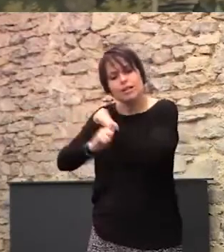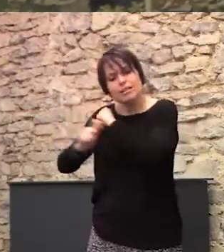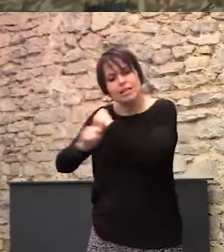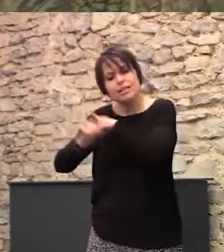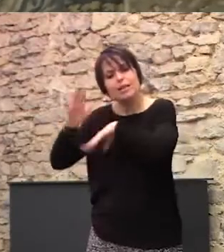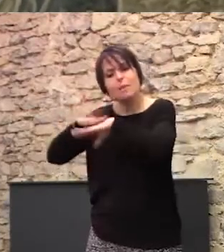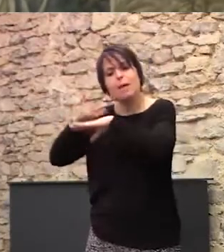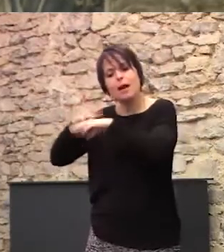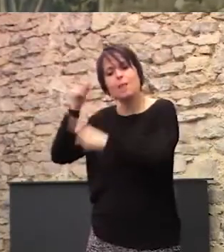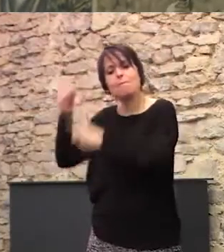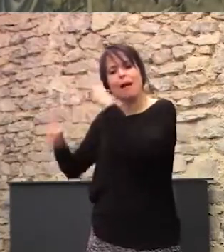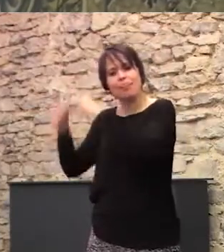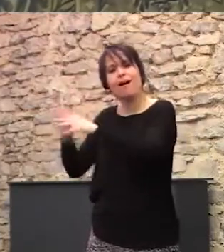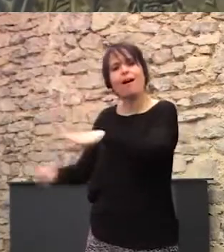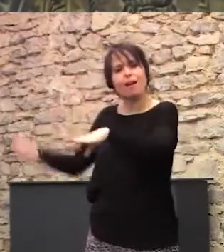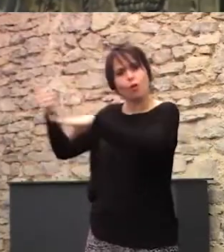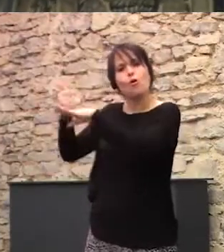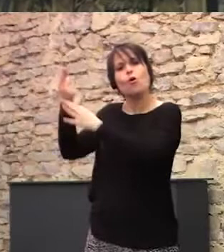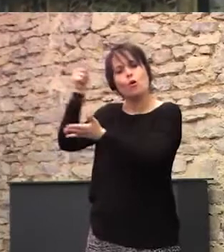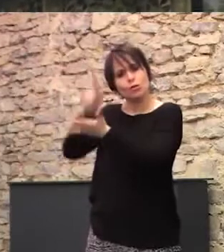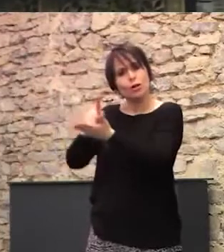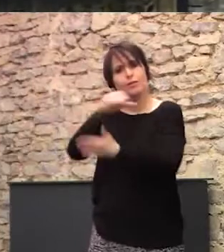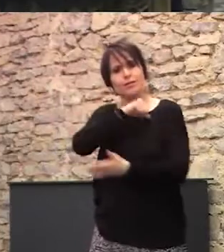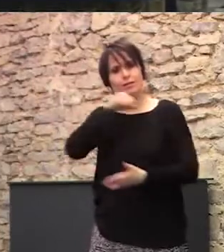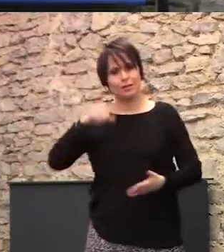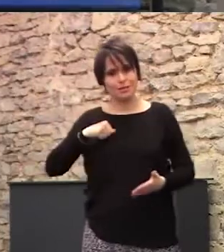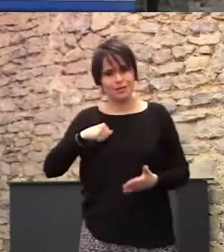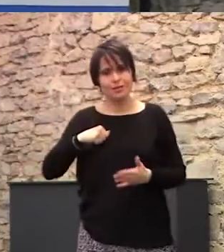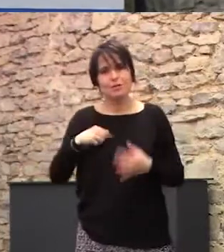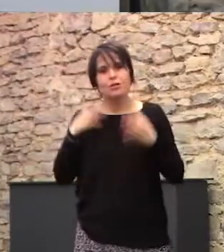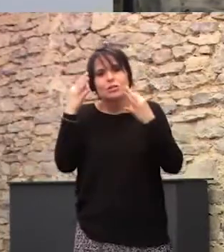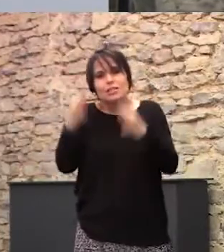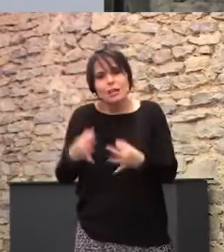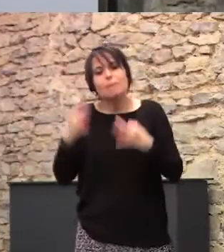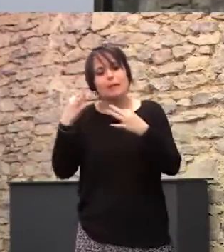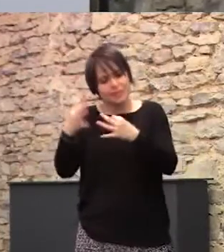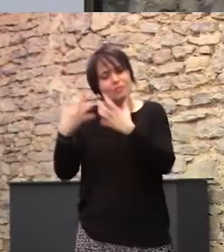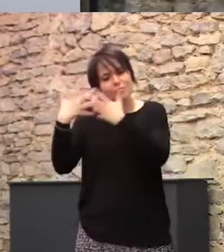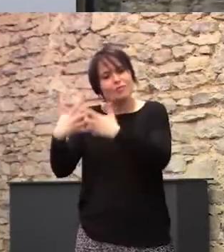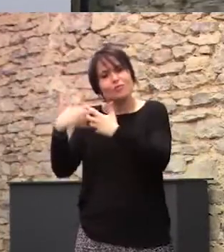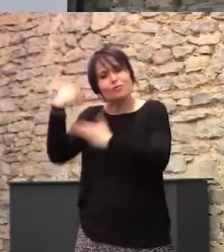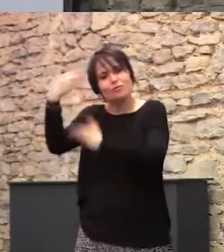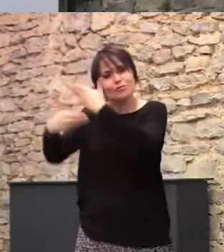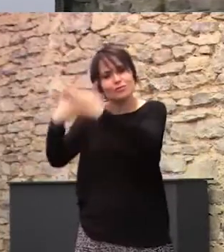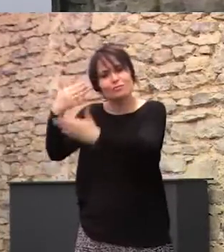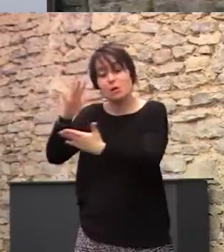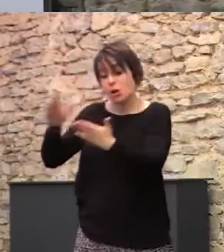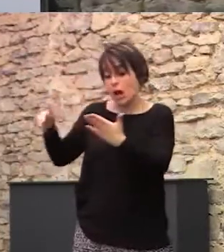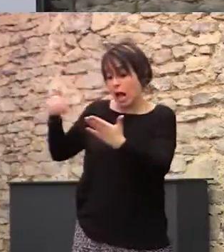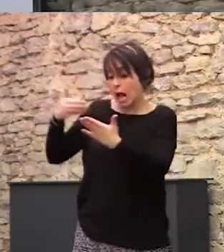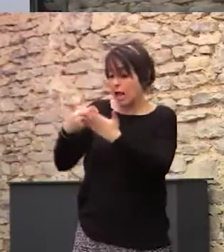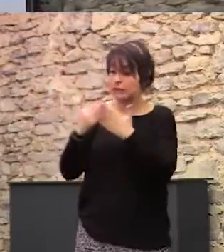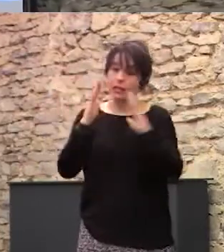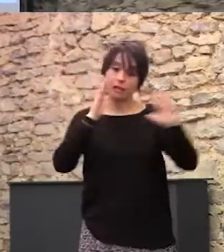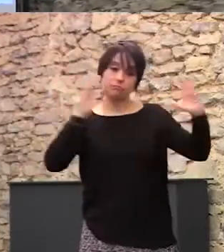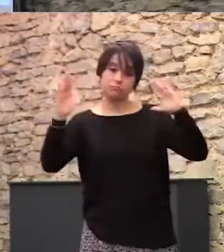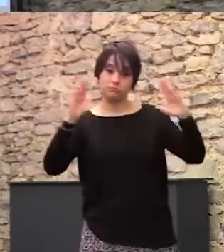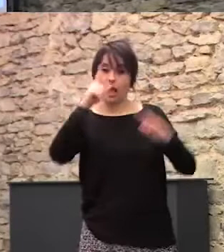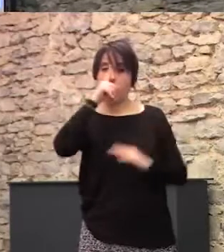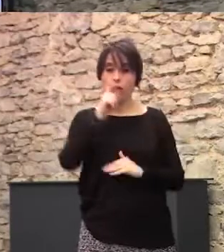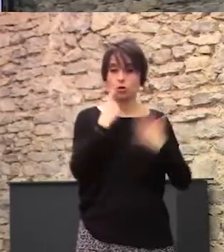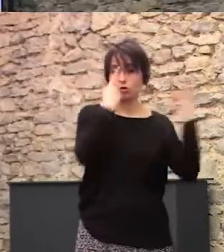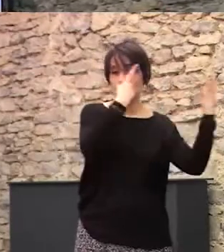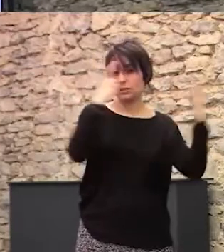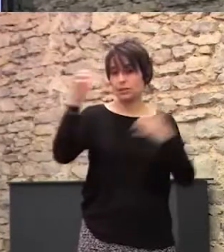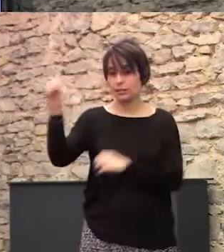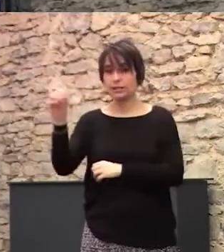de sus países. Entonces ha sido siempre concomitante. Lo que pasa es que hasta los años 60 en general, que